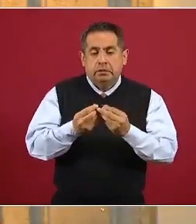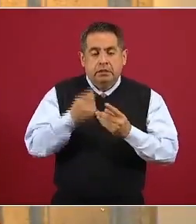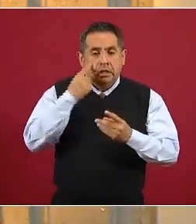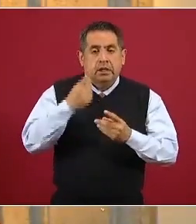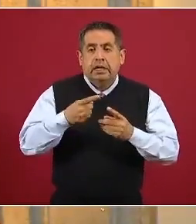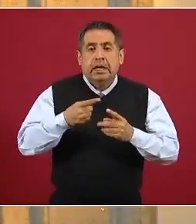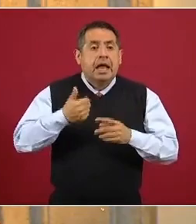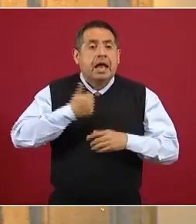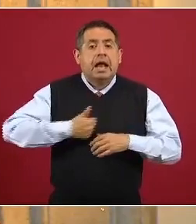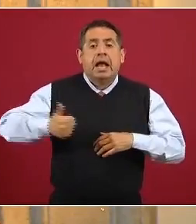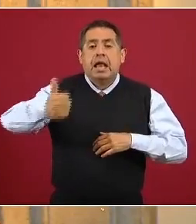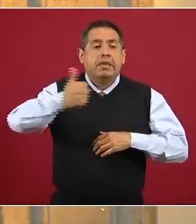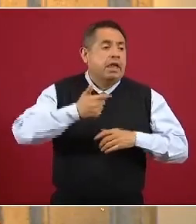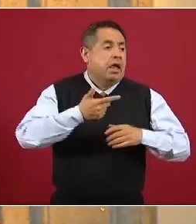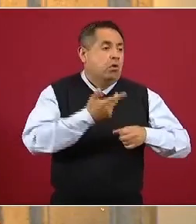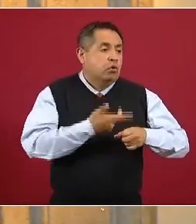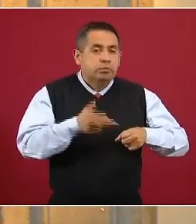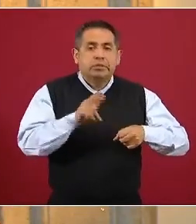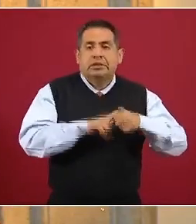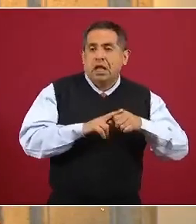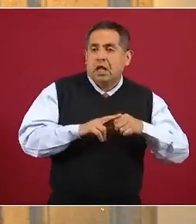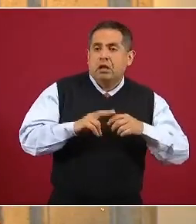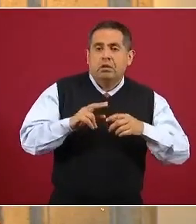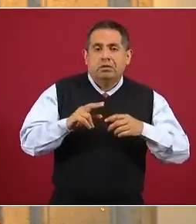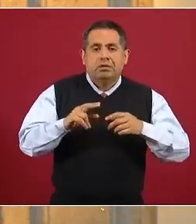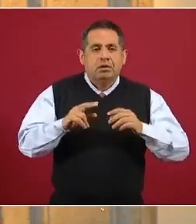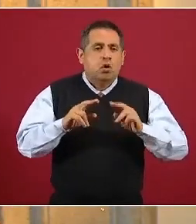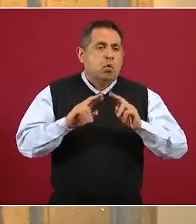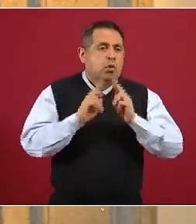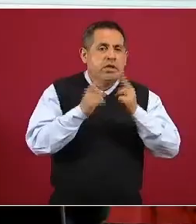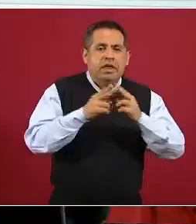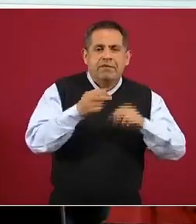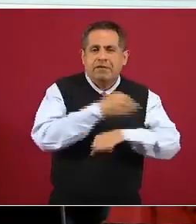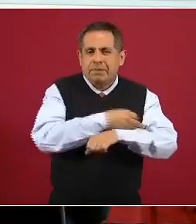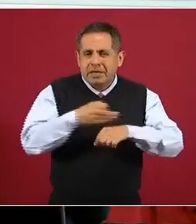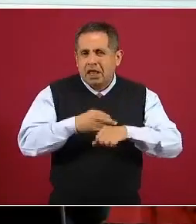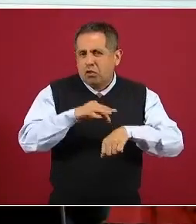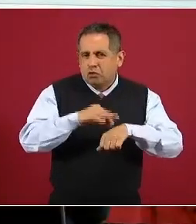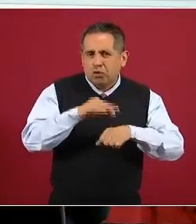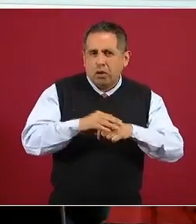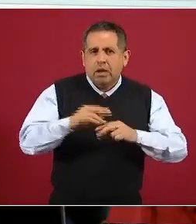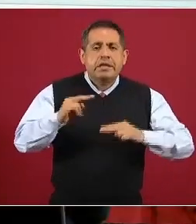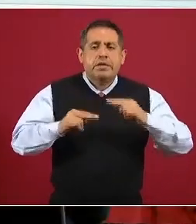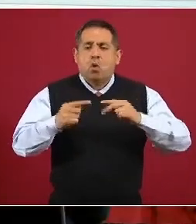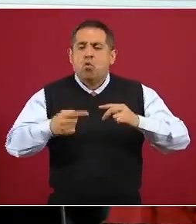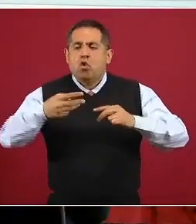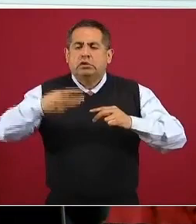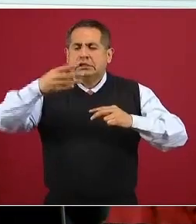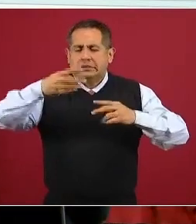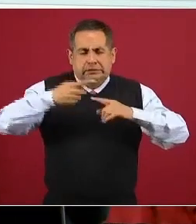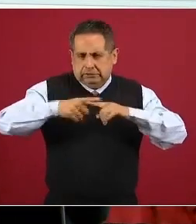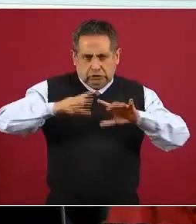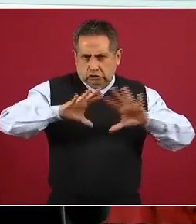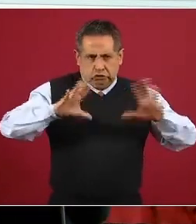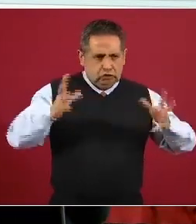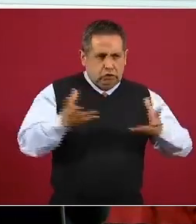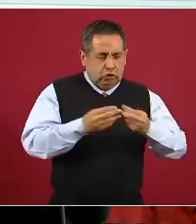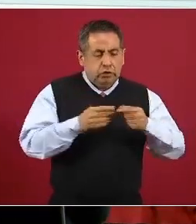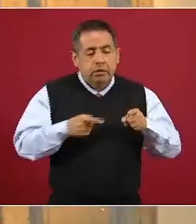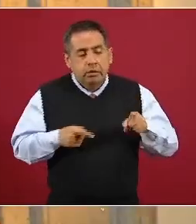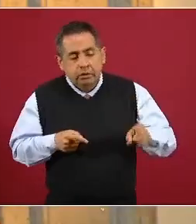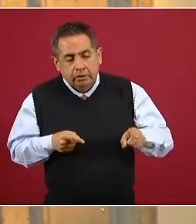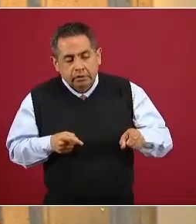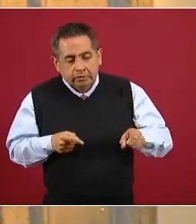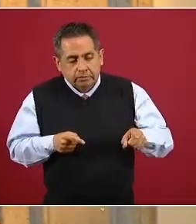una de las unidades de atención médica del primer, segundo o tercer nivel de atención en todo el país, pues entonces esta persona bajo esa